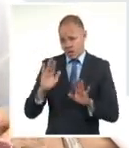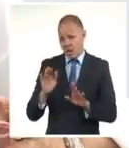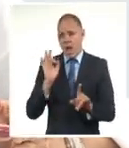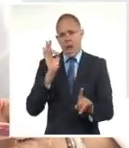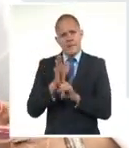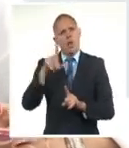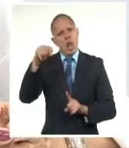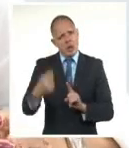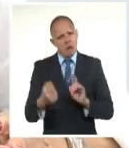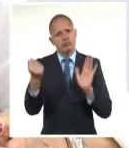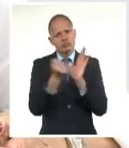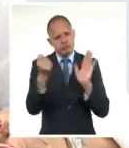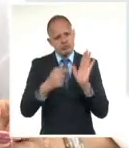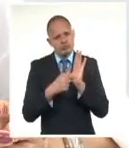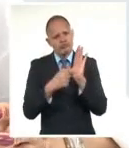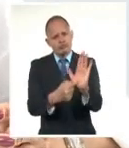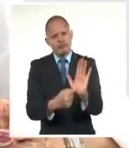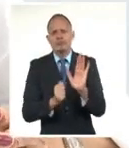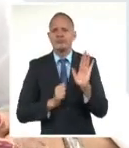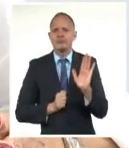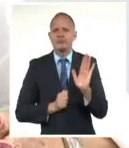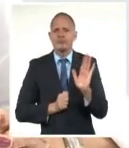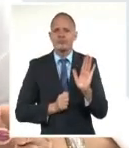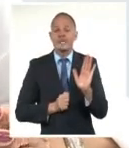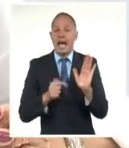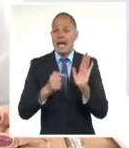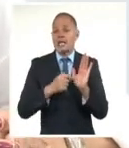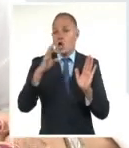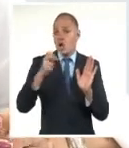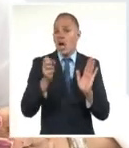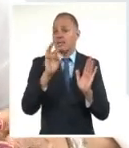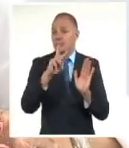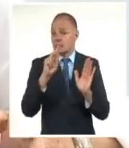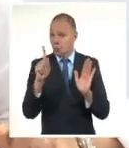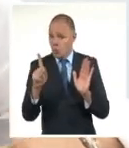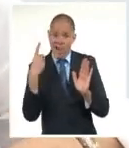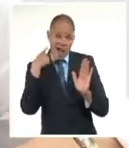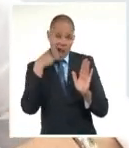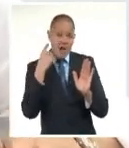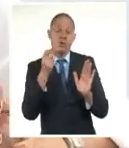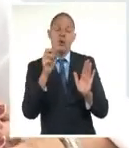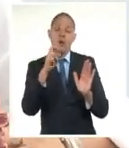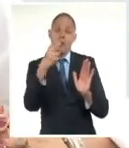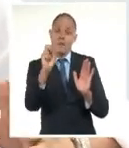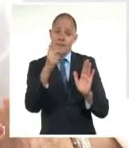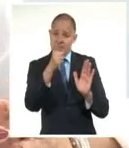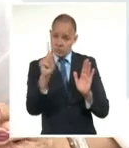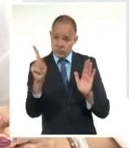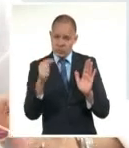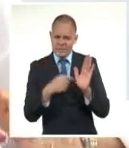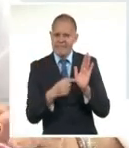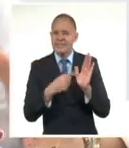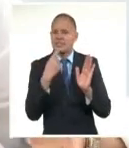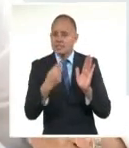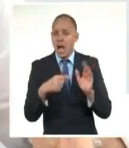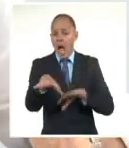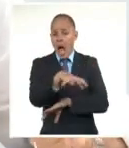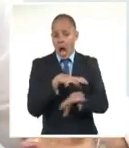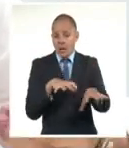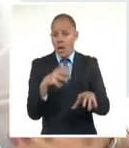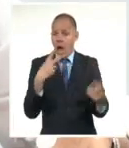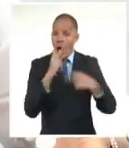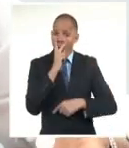vigor el Decreto Ley 31 del 2021 de bienestar animal, las personas al